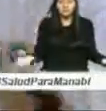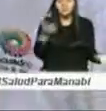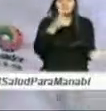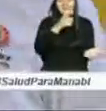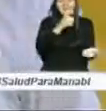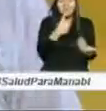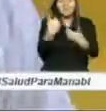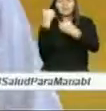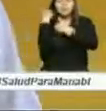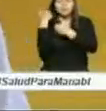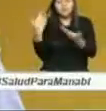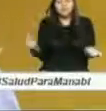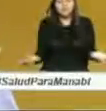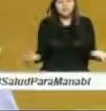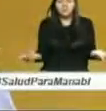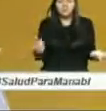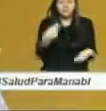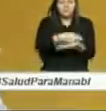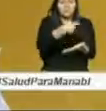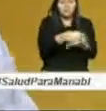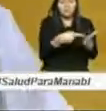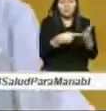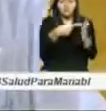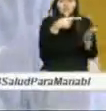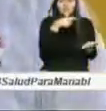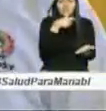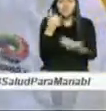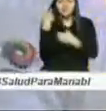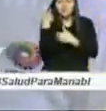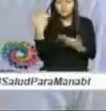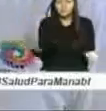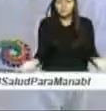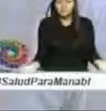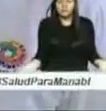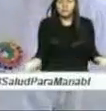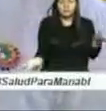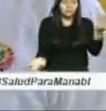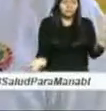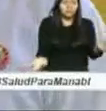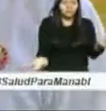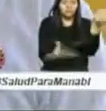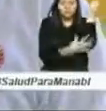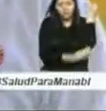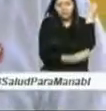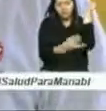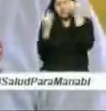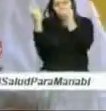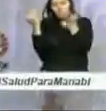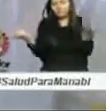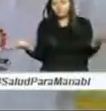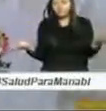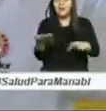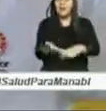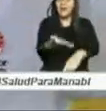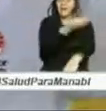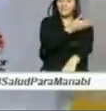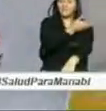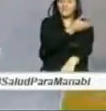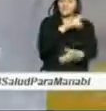clave de la política económica. Prohibido olvidar. Antes, frente a cualquier dificultad, para los